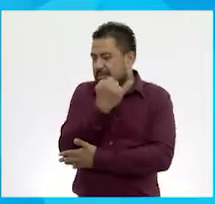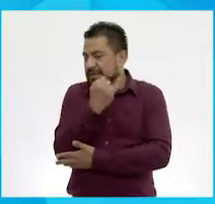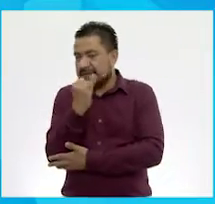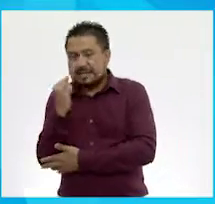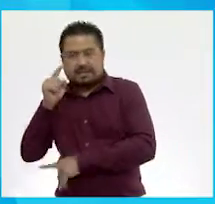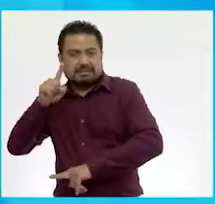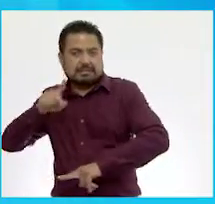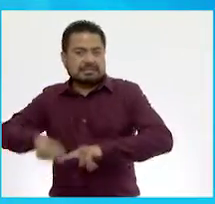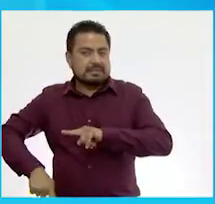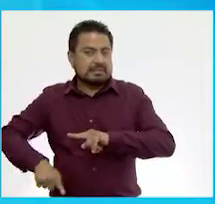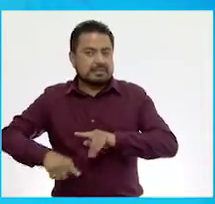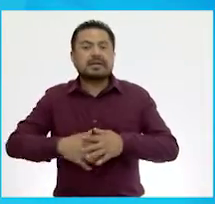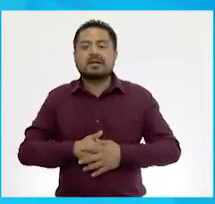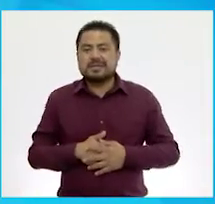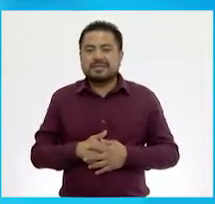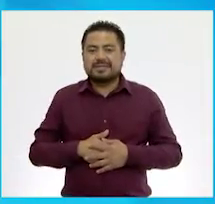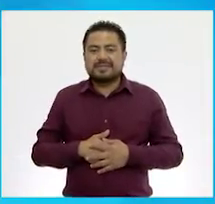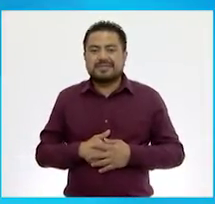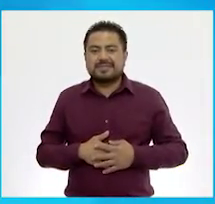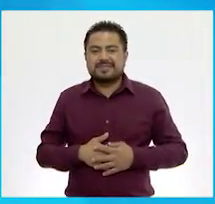este jardín!